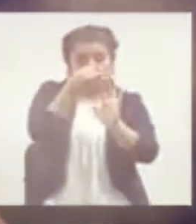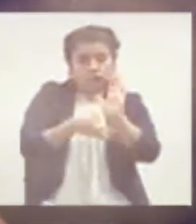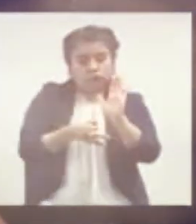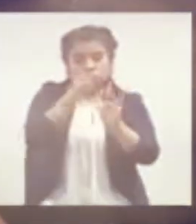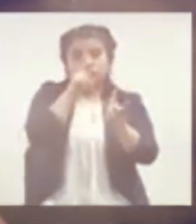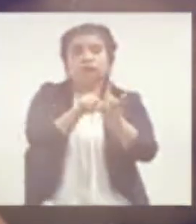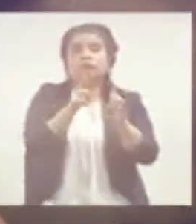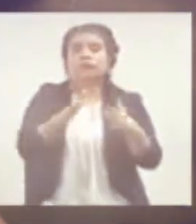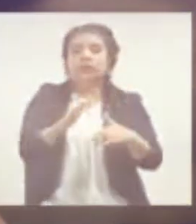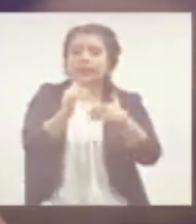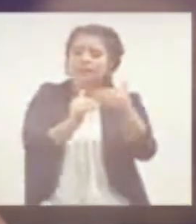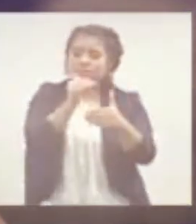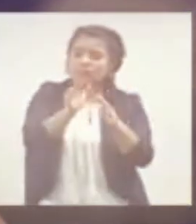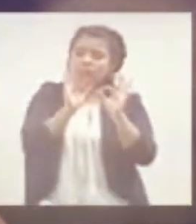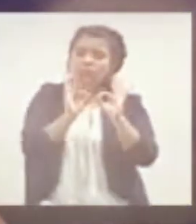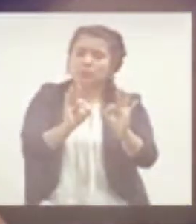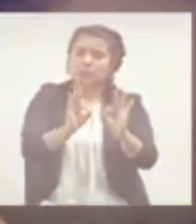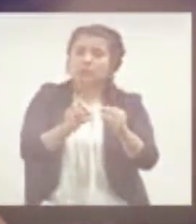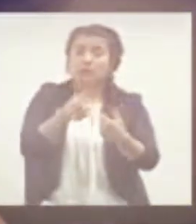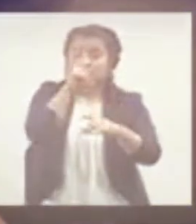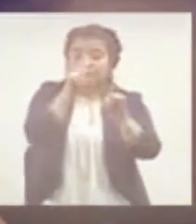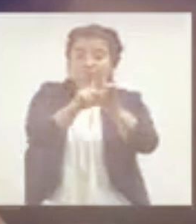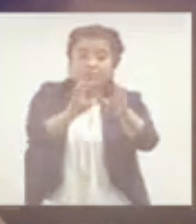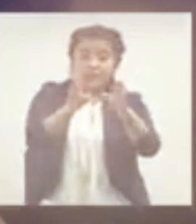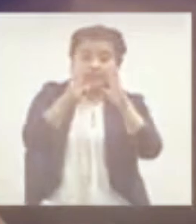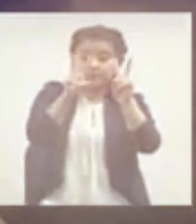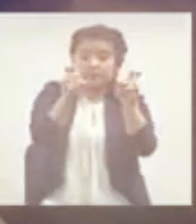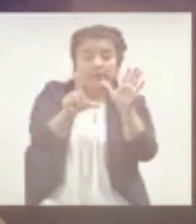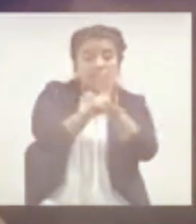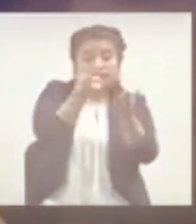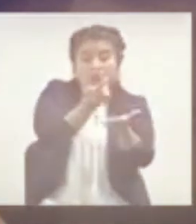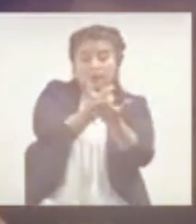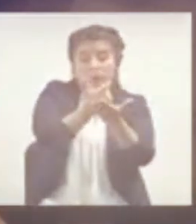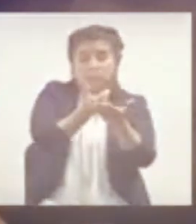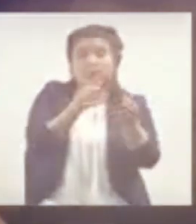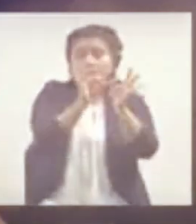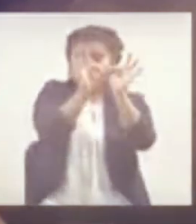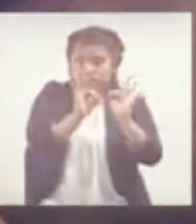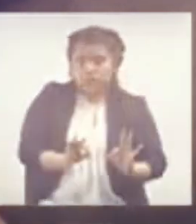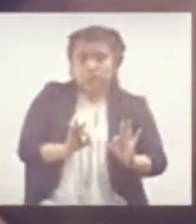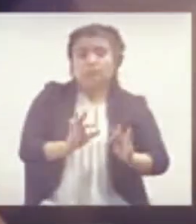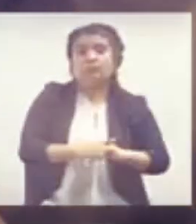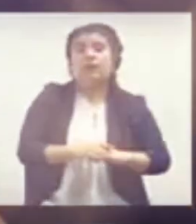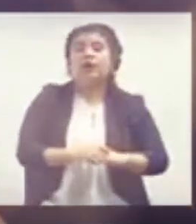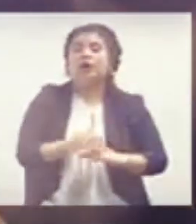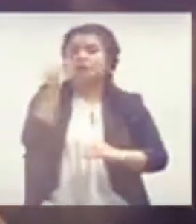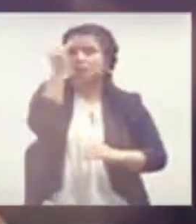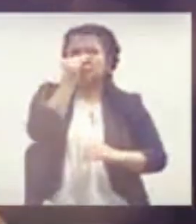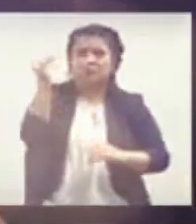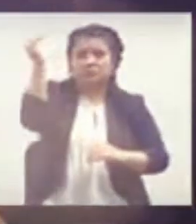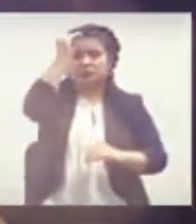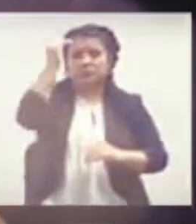adjetivo, sin dejar en cuenta los de seguridad jurídica, gratuidad, celeridad, economía, sencillez, eficacia, eficiencia,